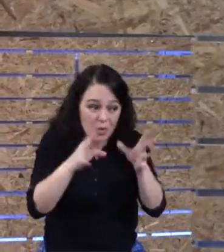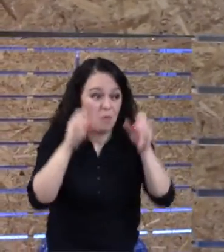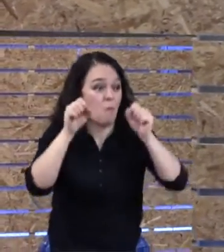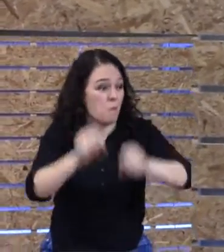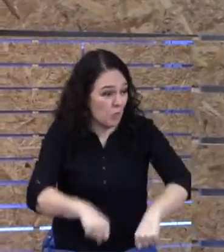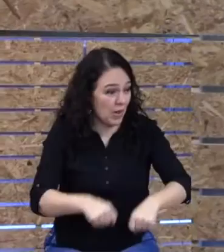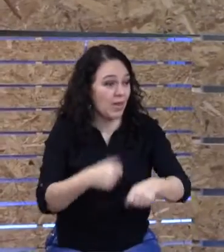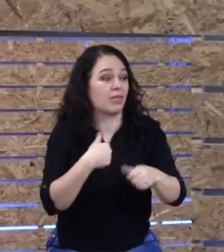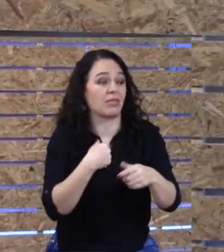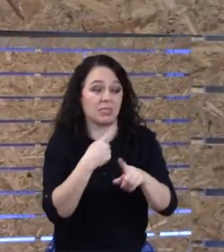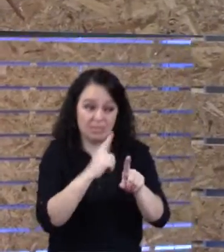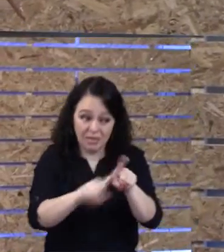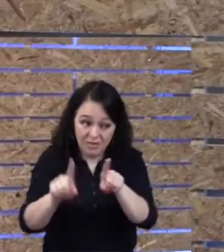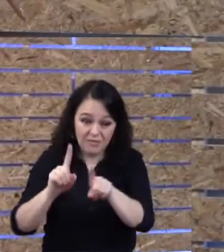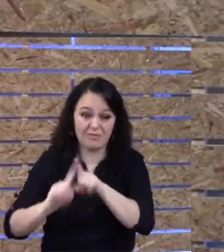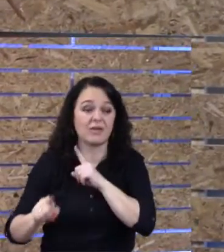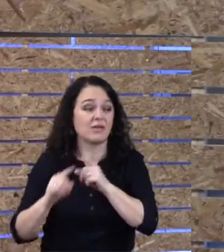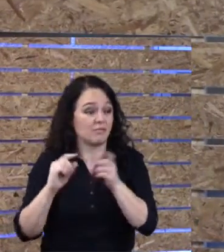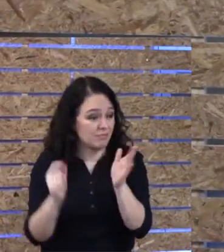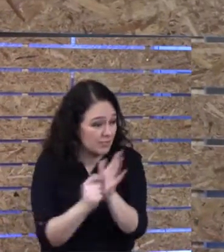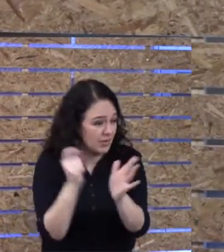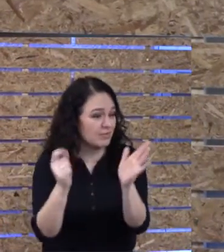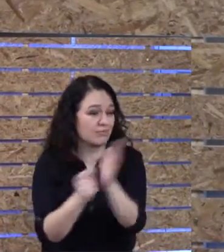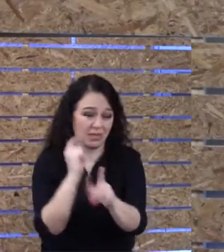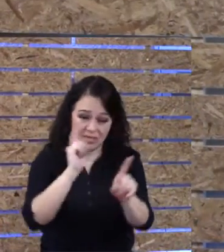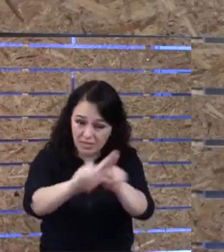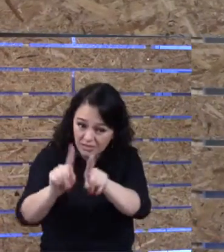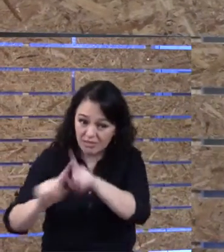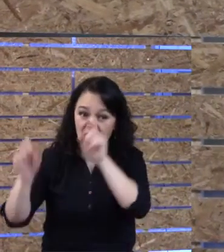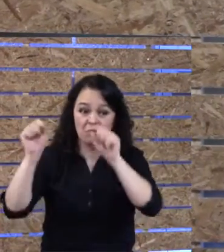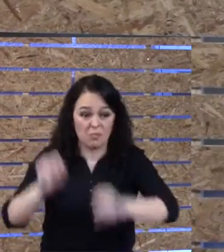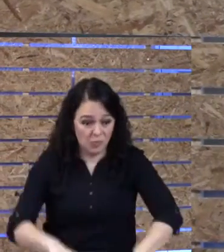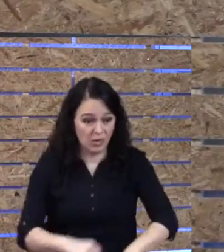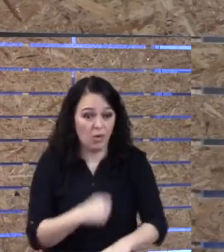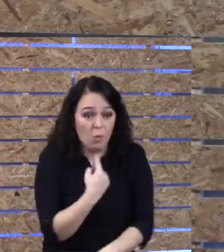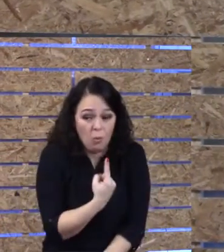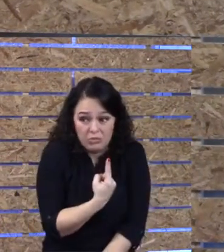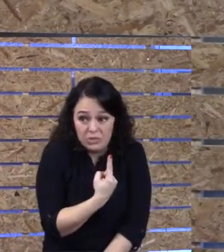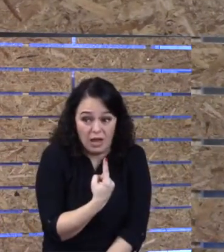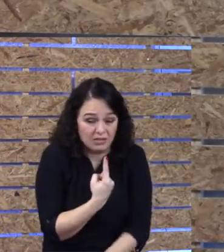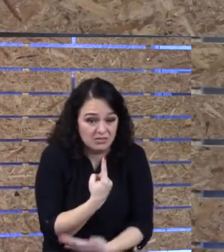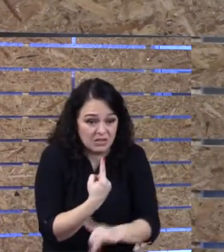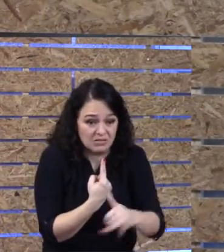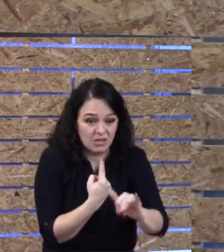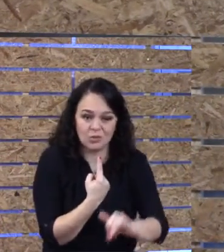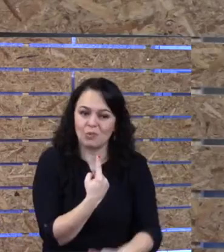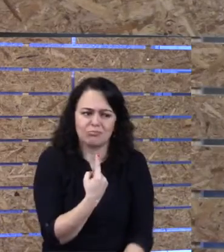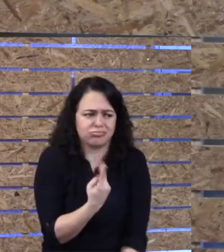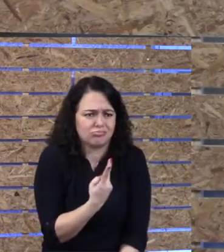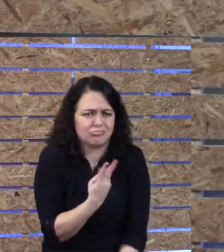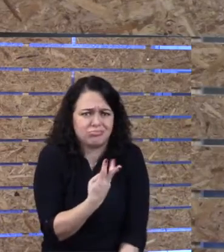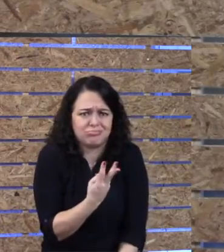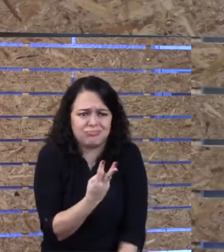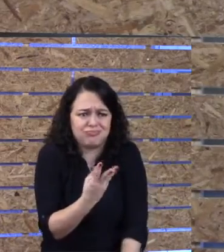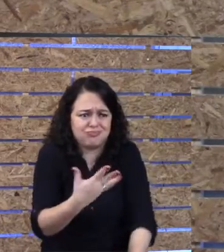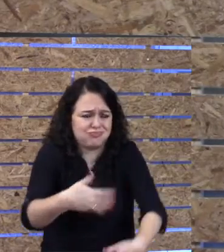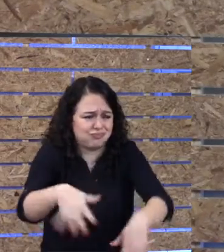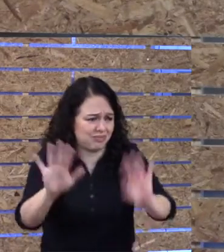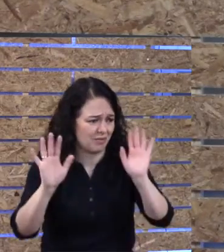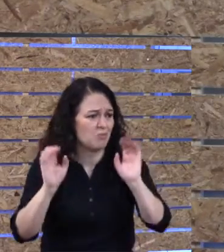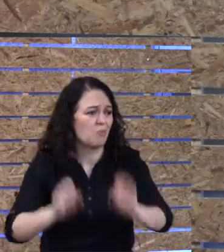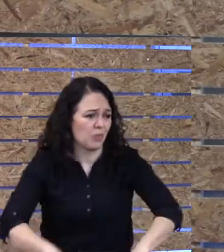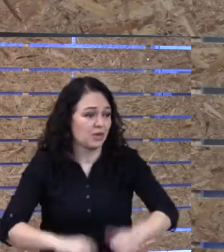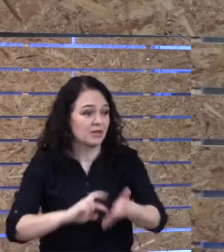sino muchas veces. Por supuesto, no estamos aquí diciendo para nada que se desaloje